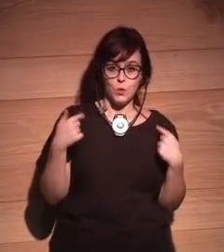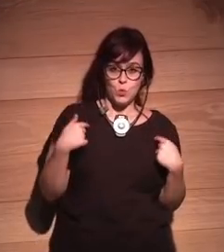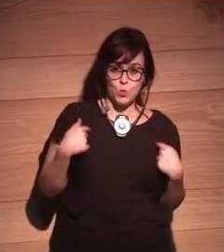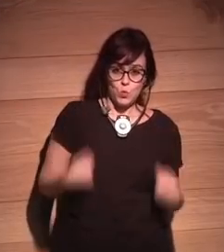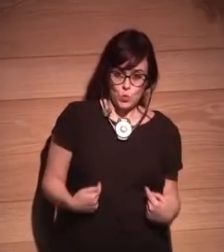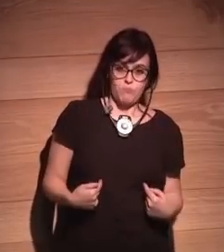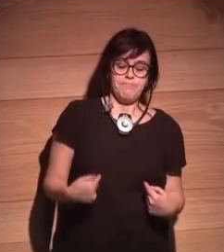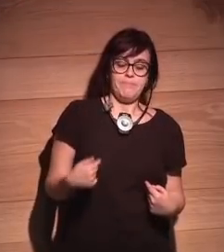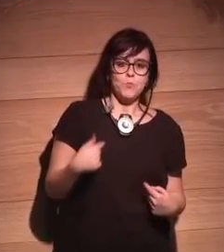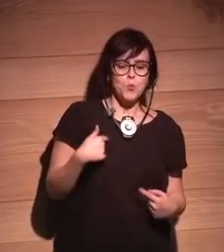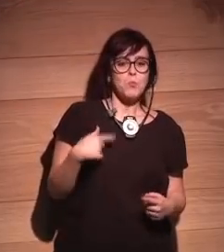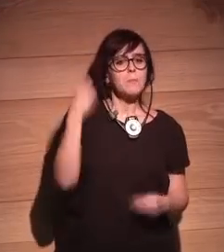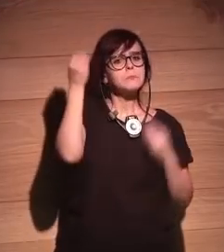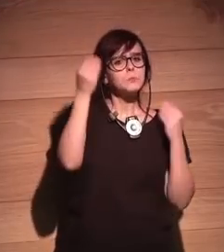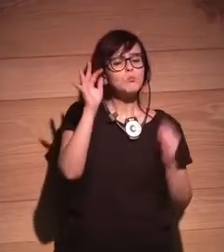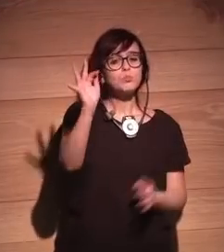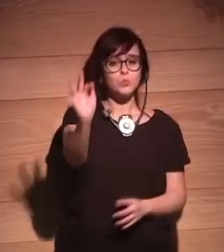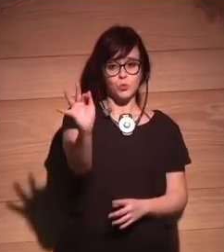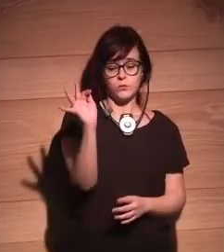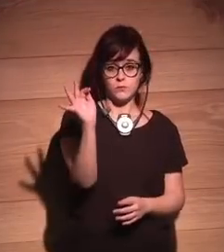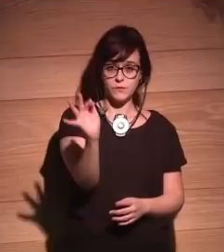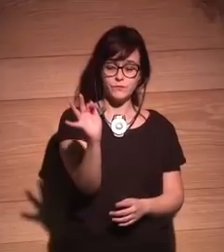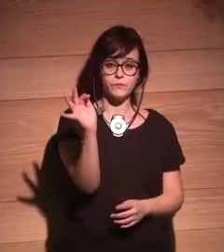Yo soy muy optimista.